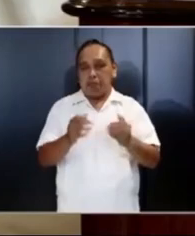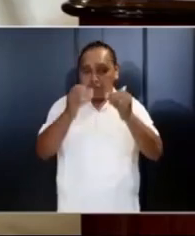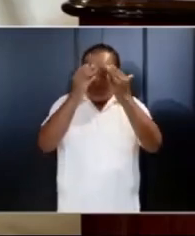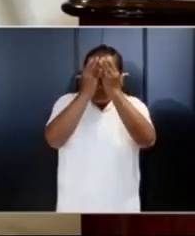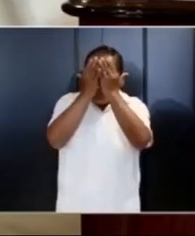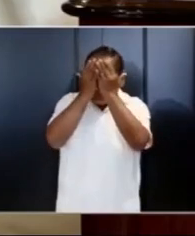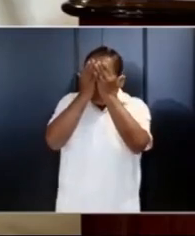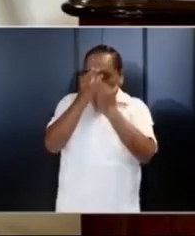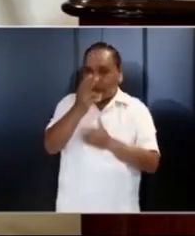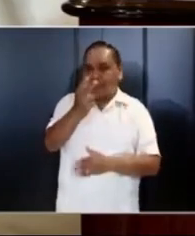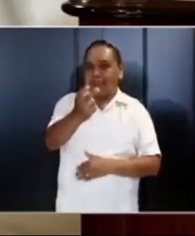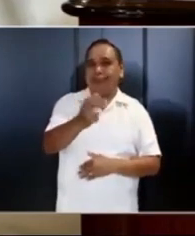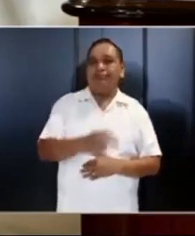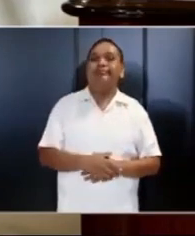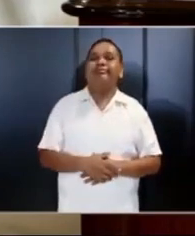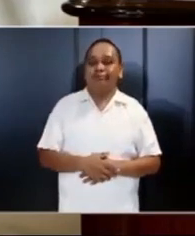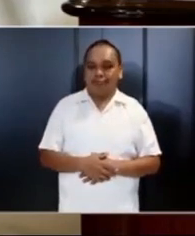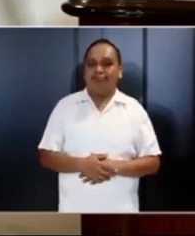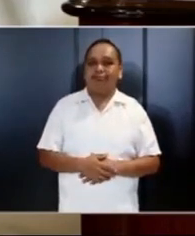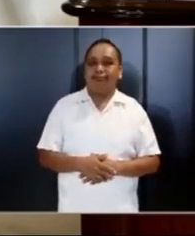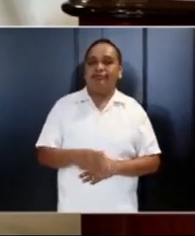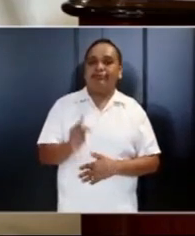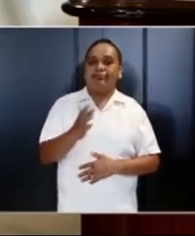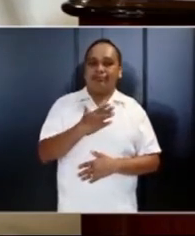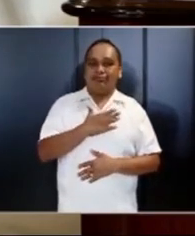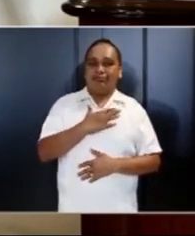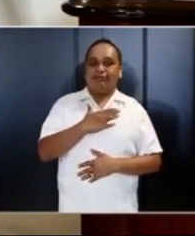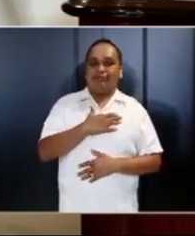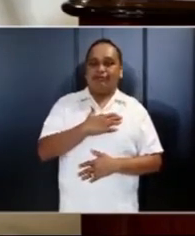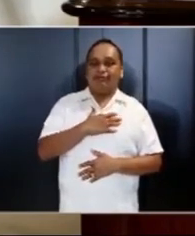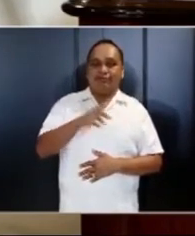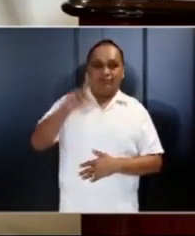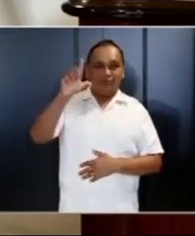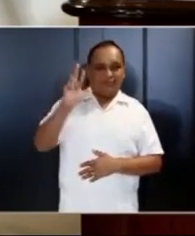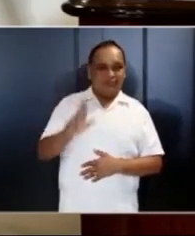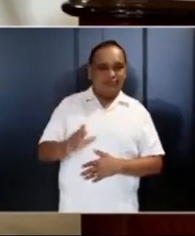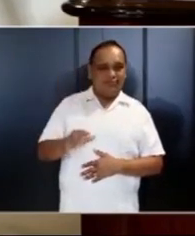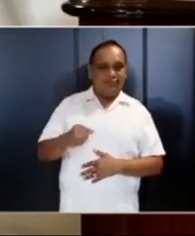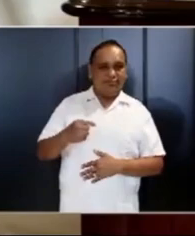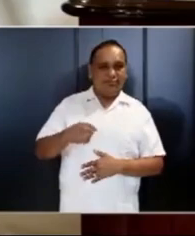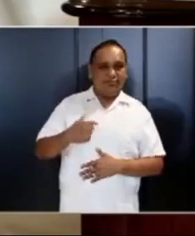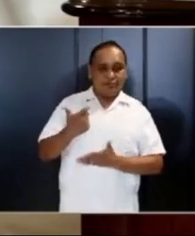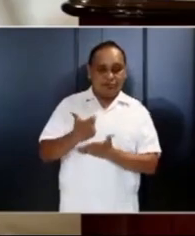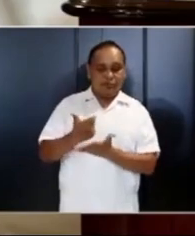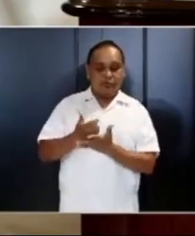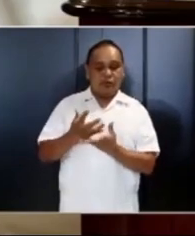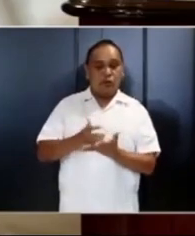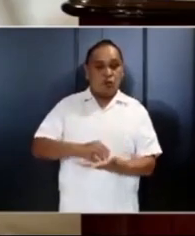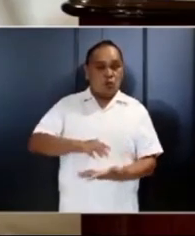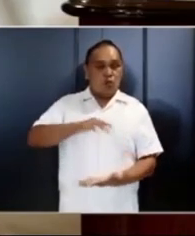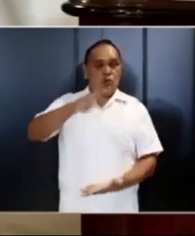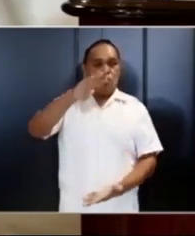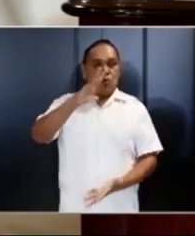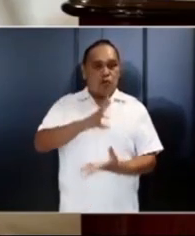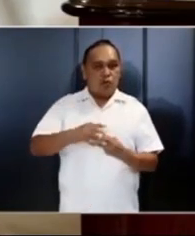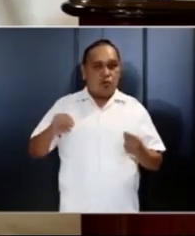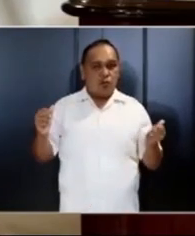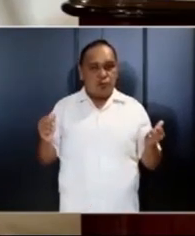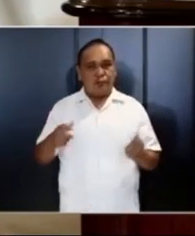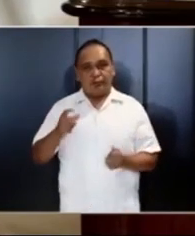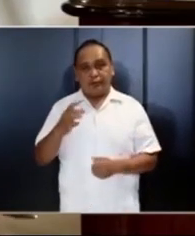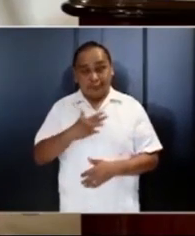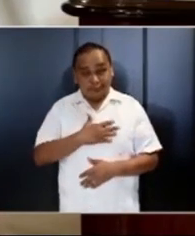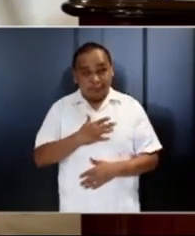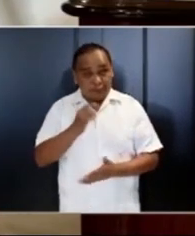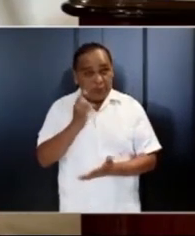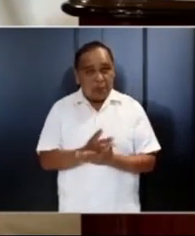siempre que la que más gastó fui yo, ¿no? Entonces que estamos ahí pues apretando y cuidando los centavos, además nos acostumbramos a trabajar